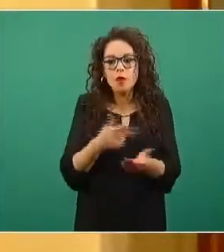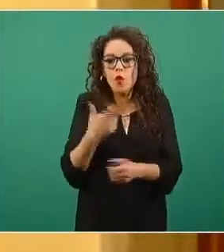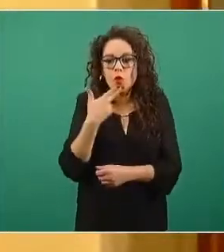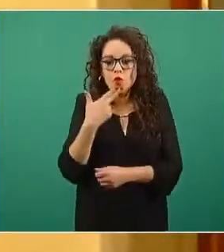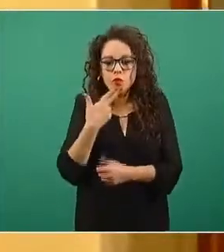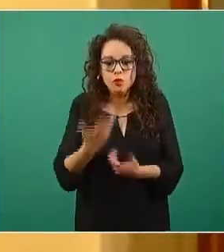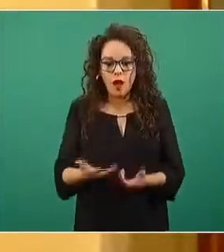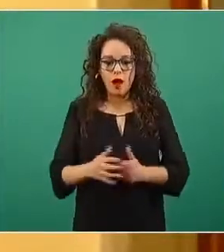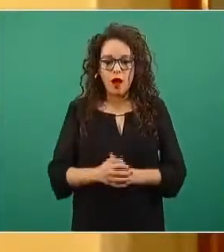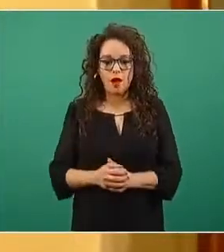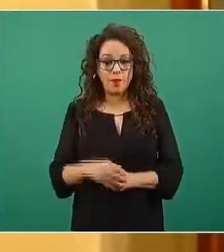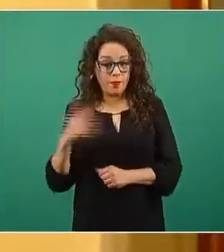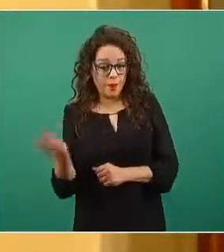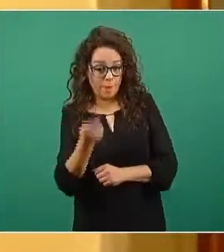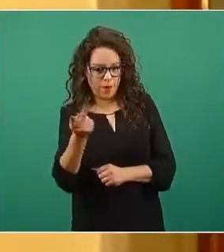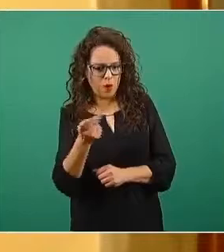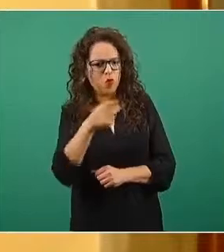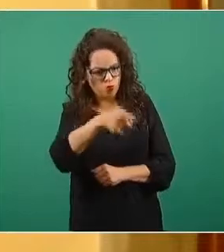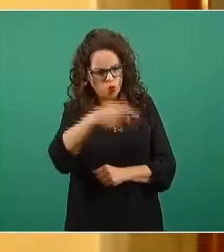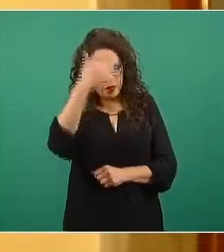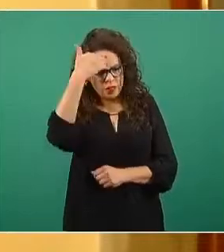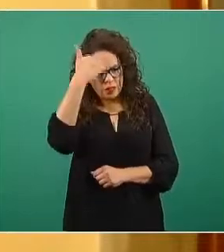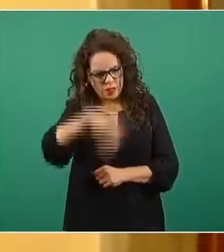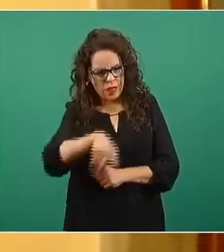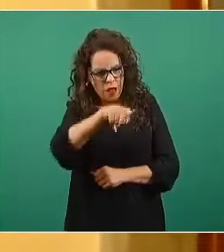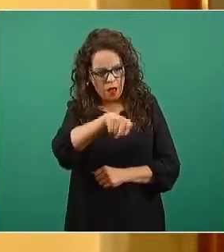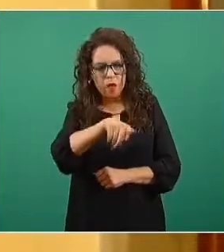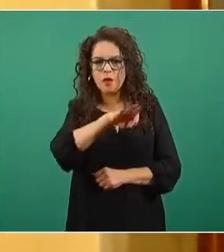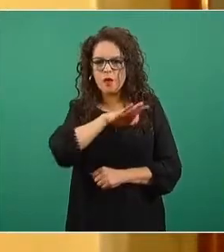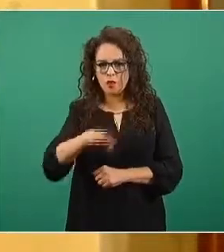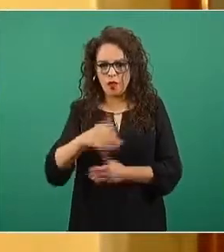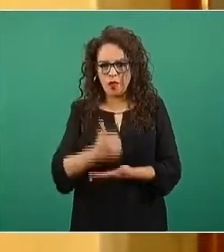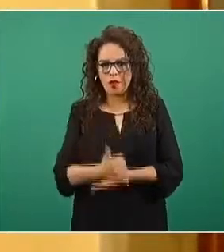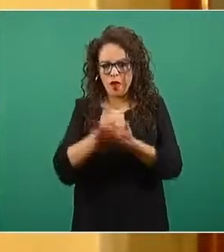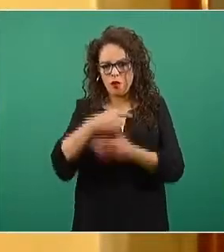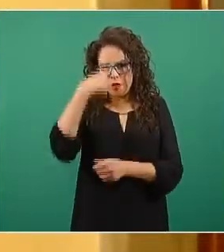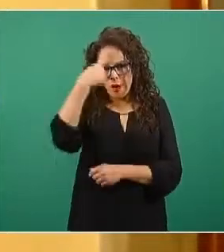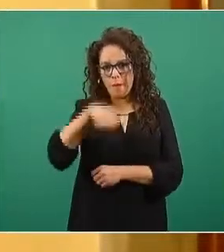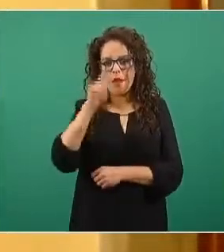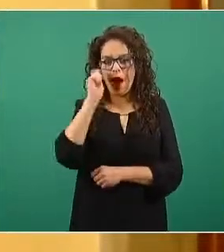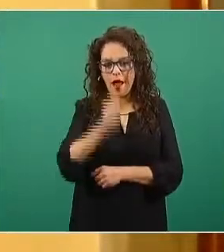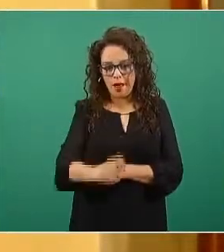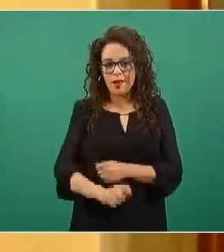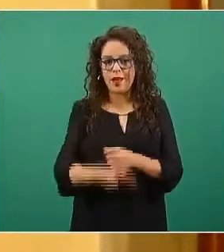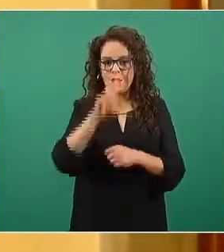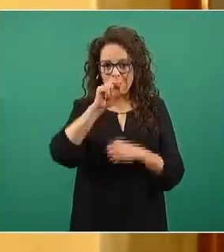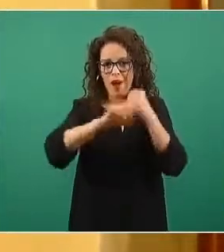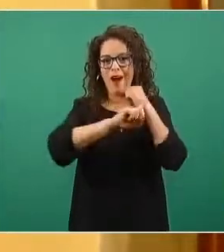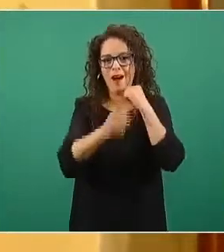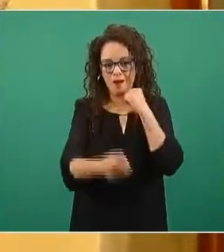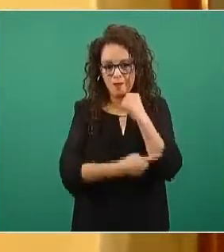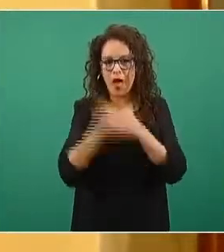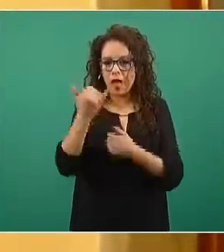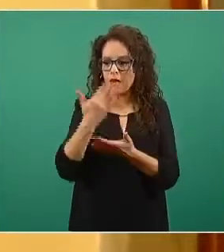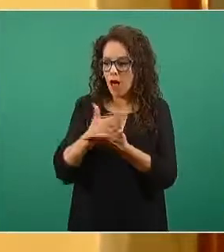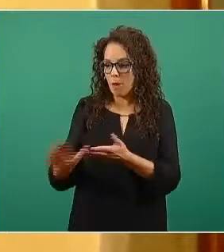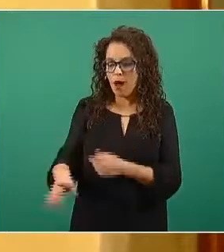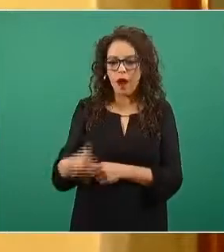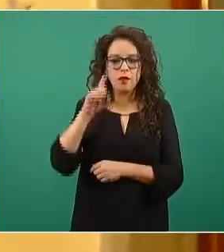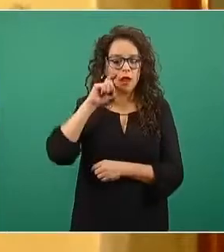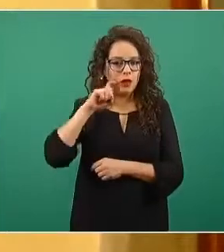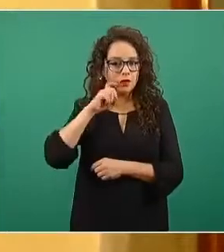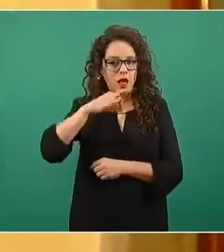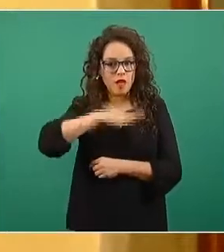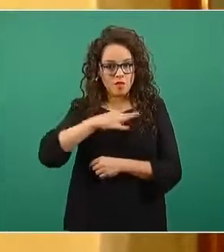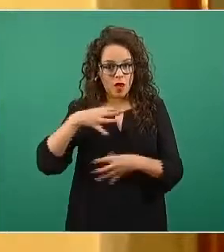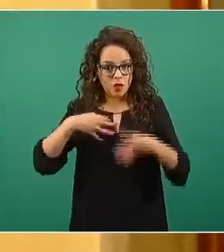cuando se les pregunta si conocen que además de embarazos les ayuda a prevenir infecciones de transmisión sexual, es aproximadamente